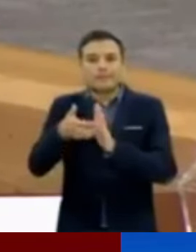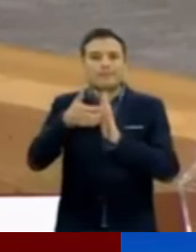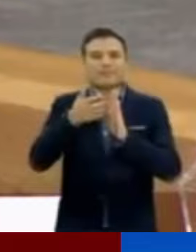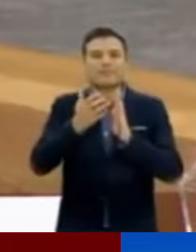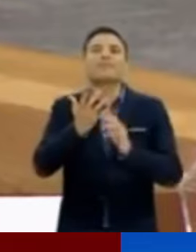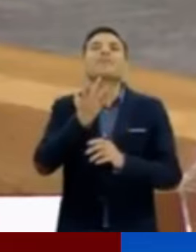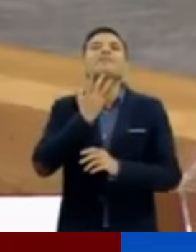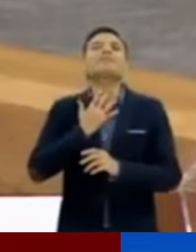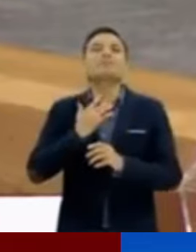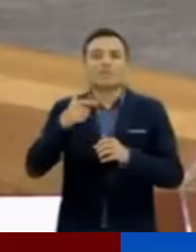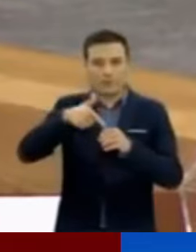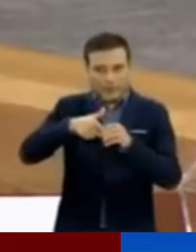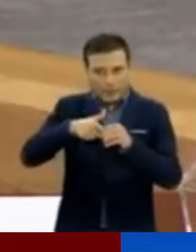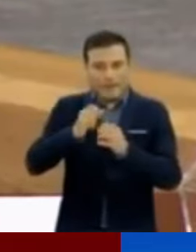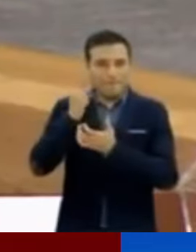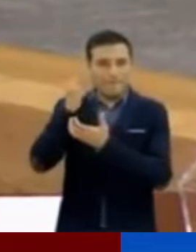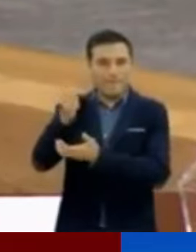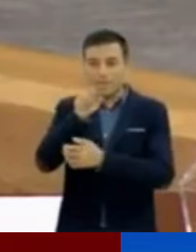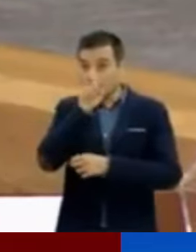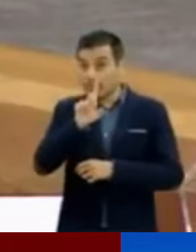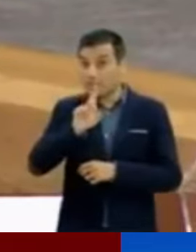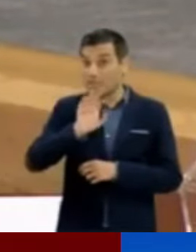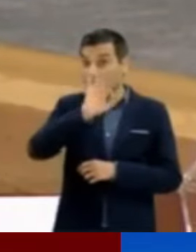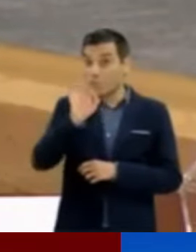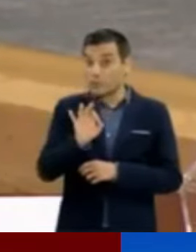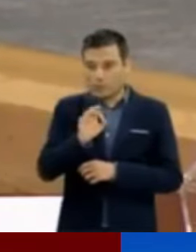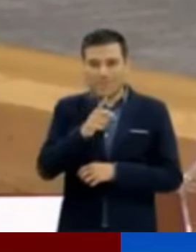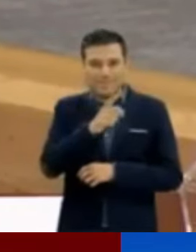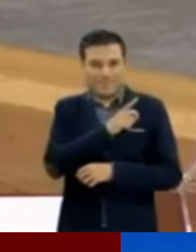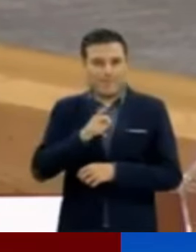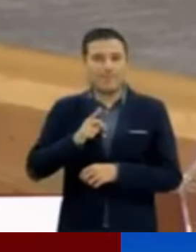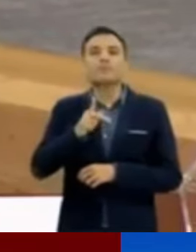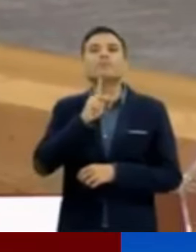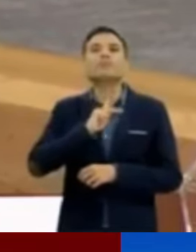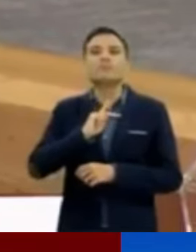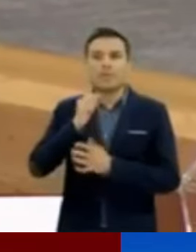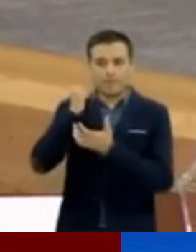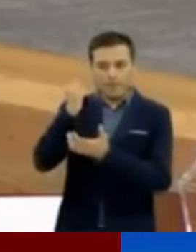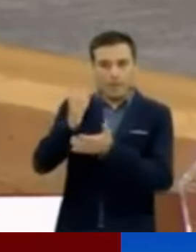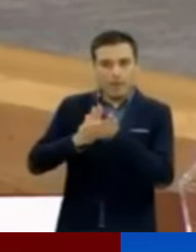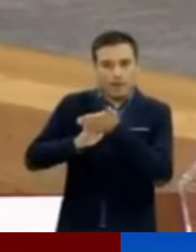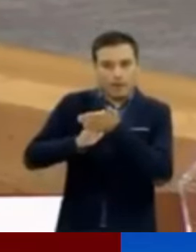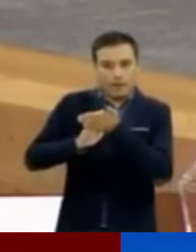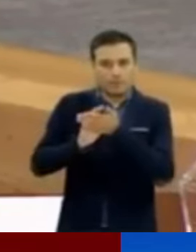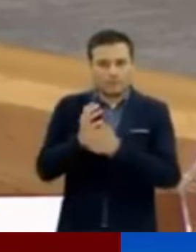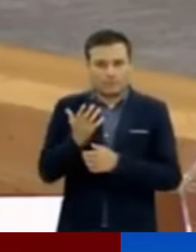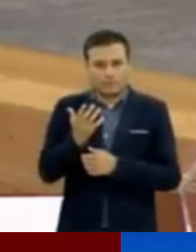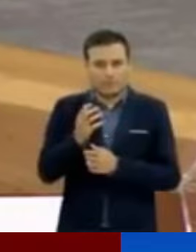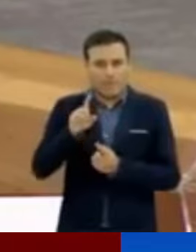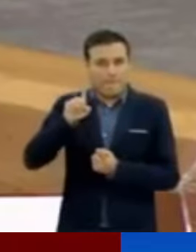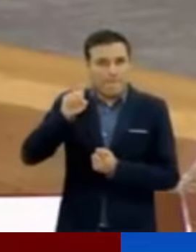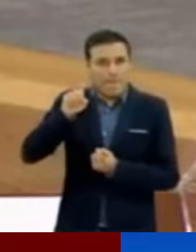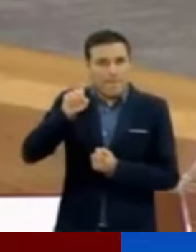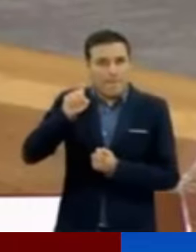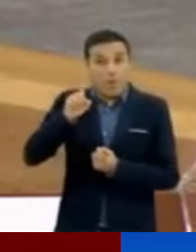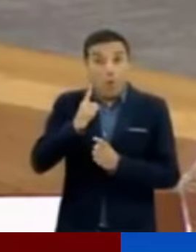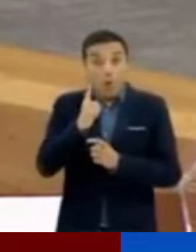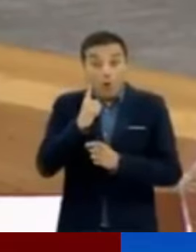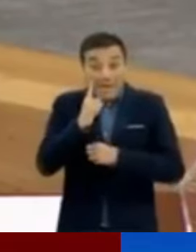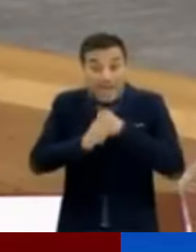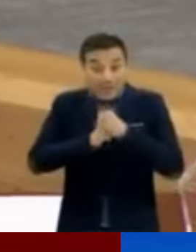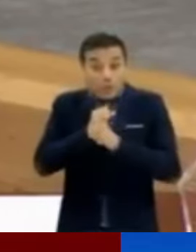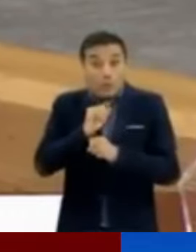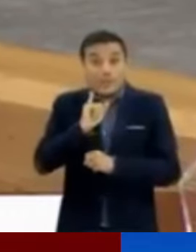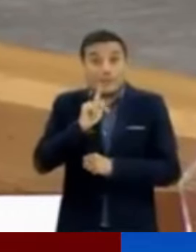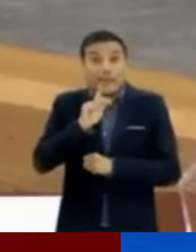país, o se pudo haber cubierto el 30% de la deuda en Pemex. Se dejó de recaudar prácticamente el equivalente a un año de